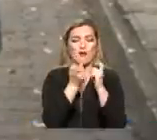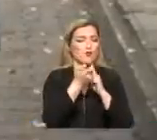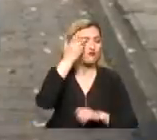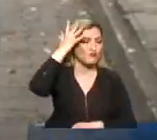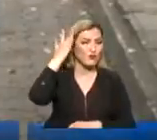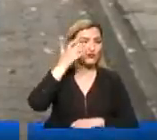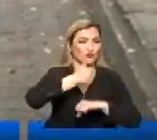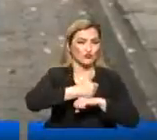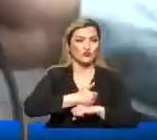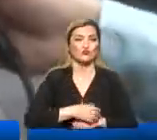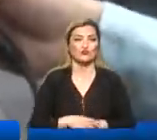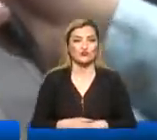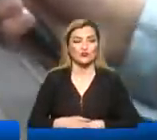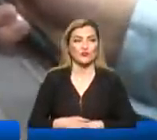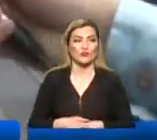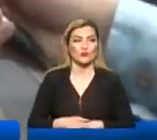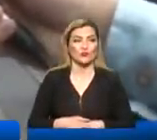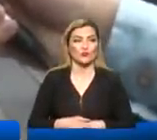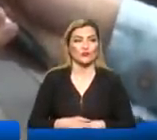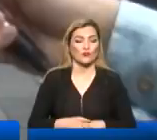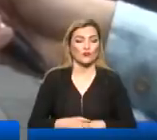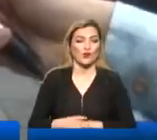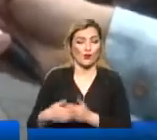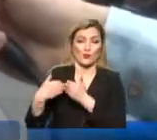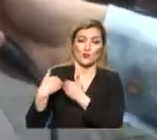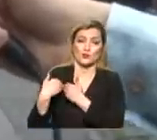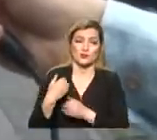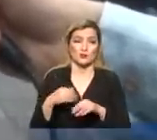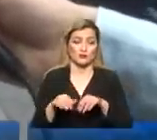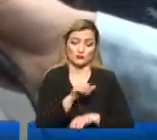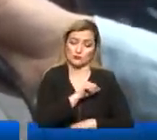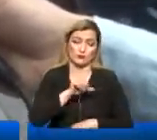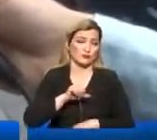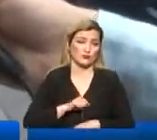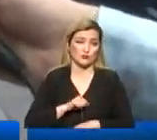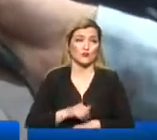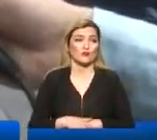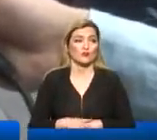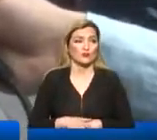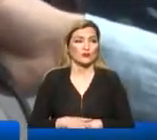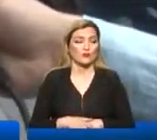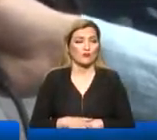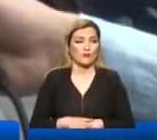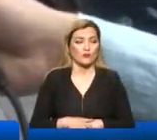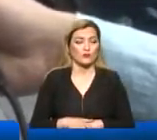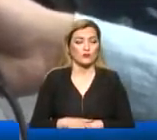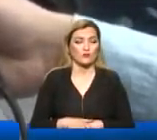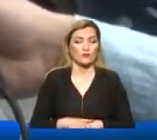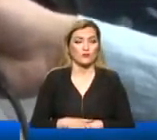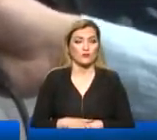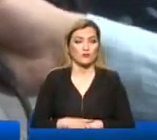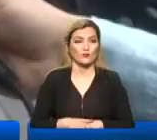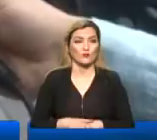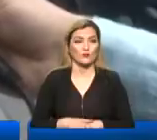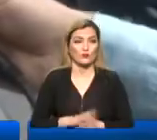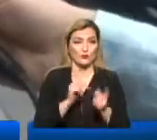las autoridades pertinentes. Tomemos responsablemente las actitudes. Entendamos que si ya pasamos